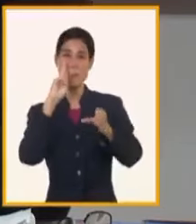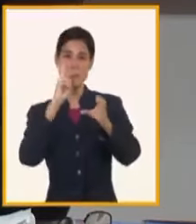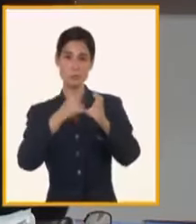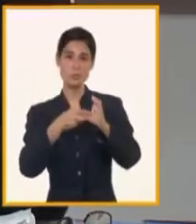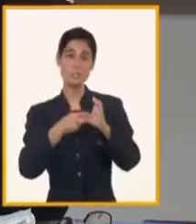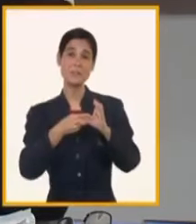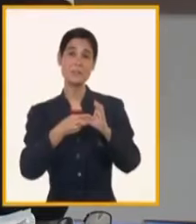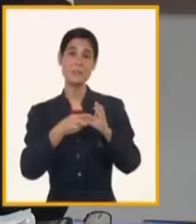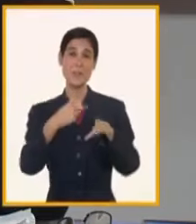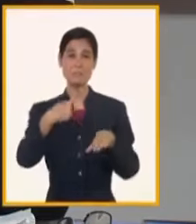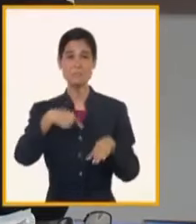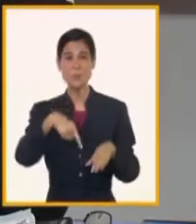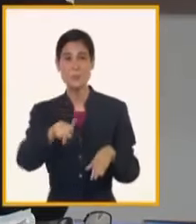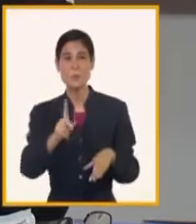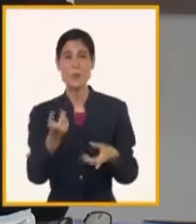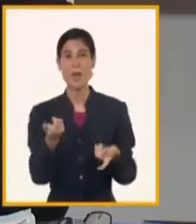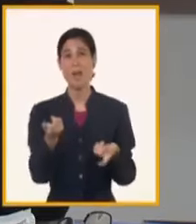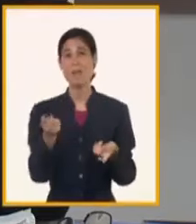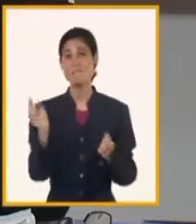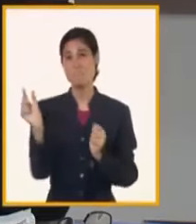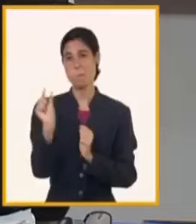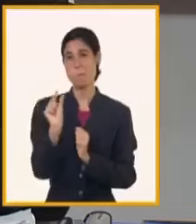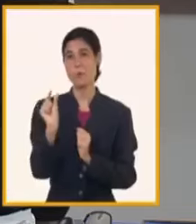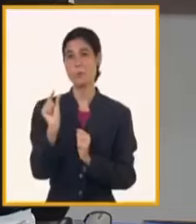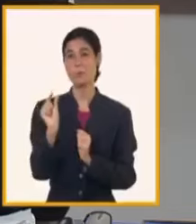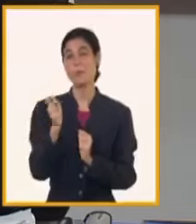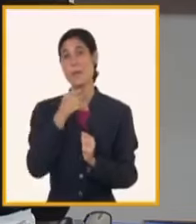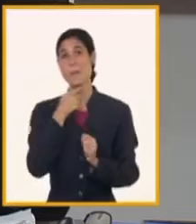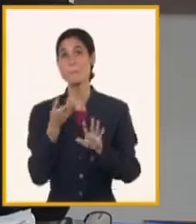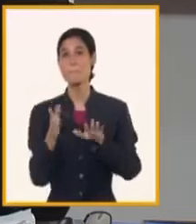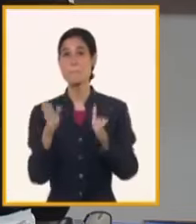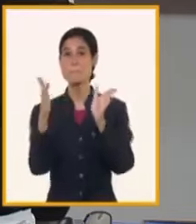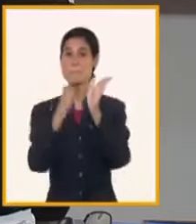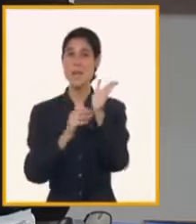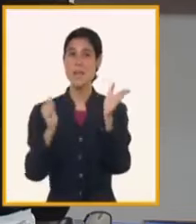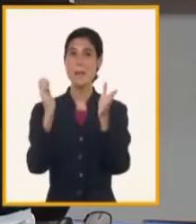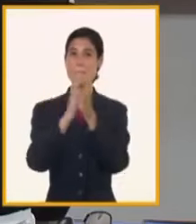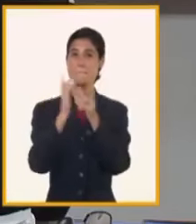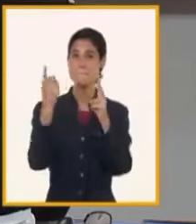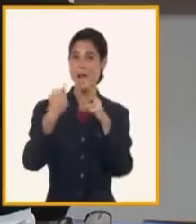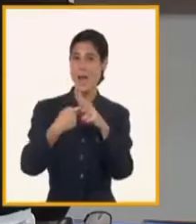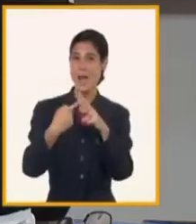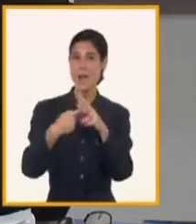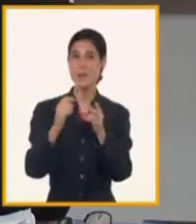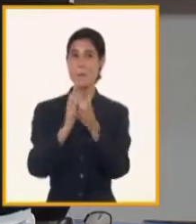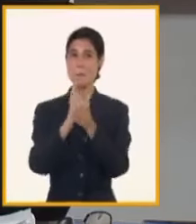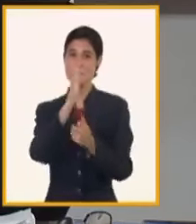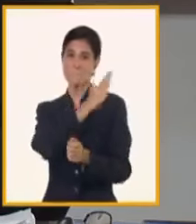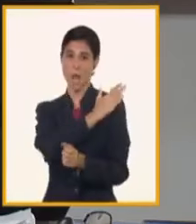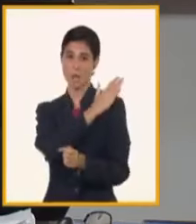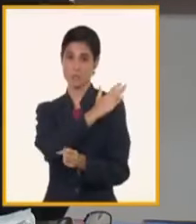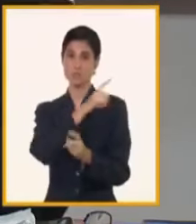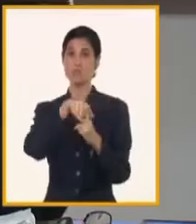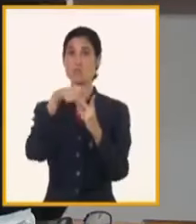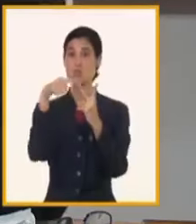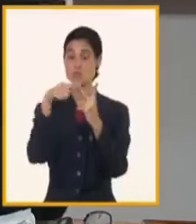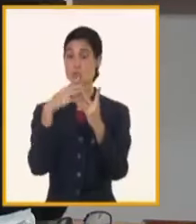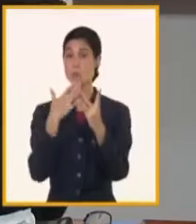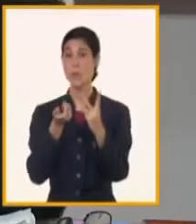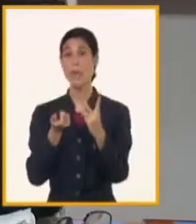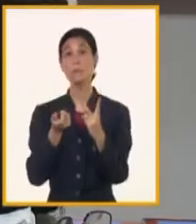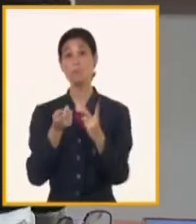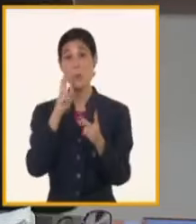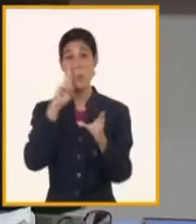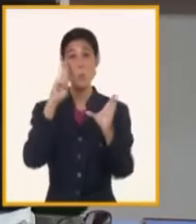mayo como el mes de como el mes de marzo que fueron eh los meses más digamos los más críticos con el tema de combustible y hubo un